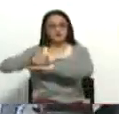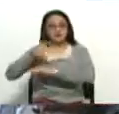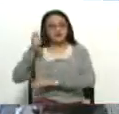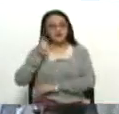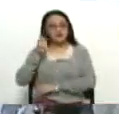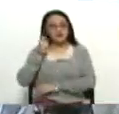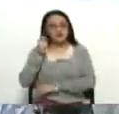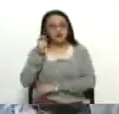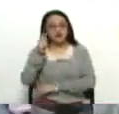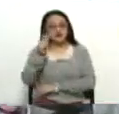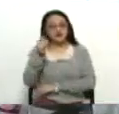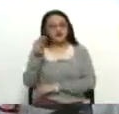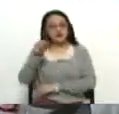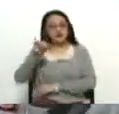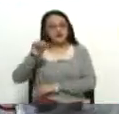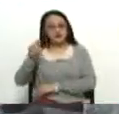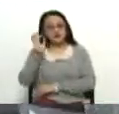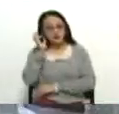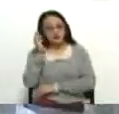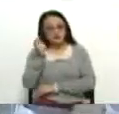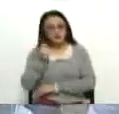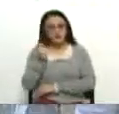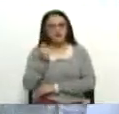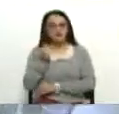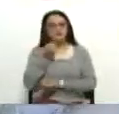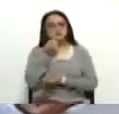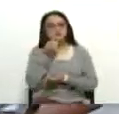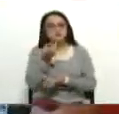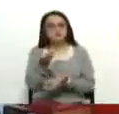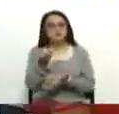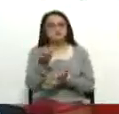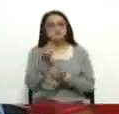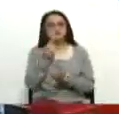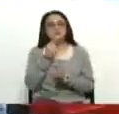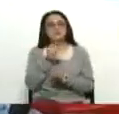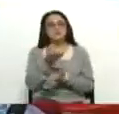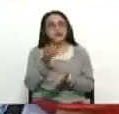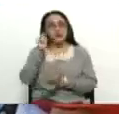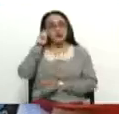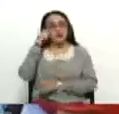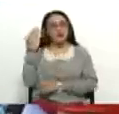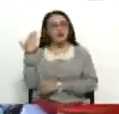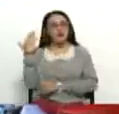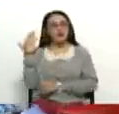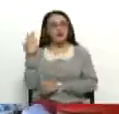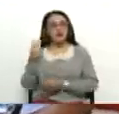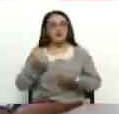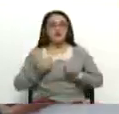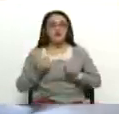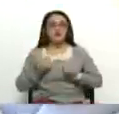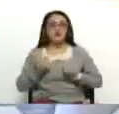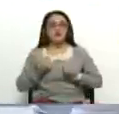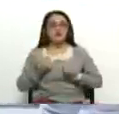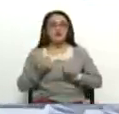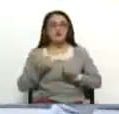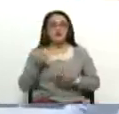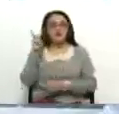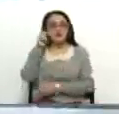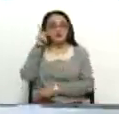diputada Tania Díaz, quien ha ofrecido un emotivo discurso recordando la vida del